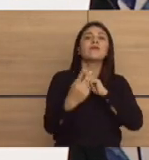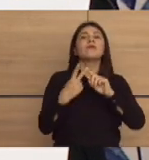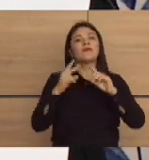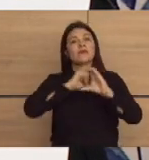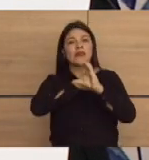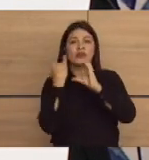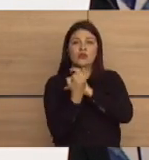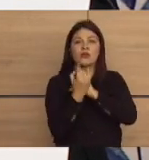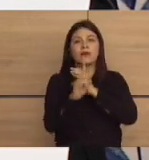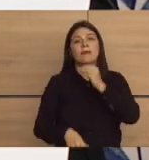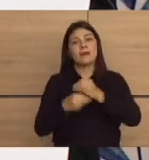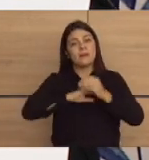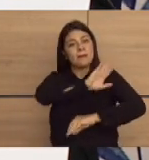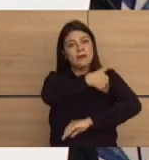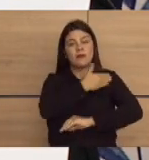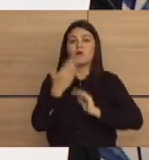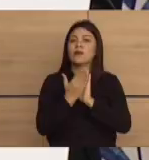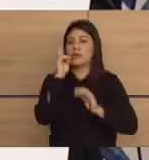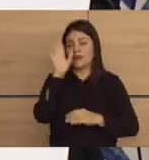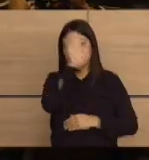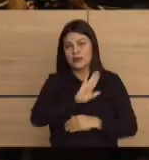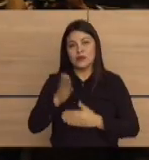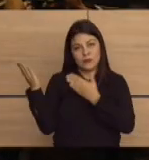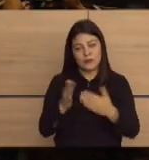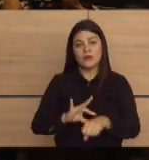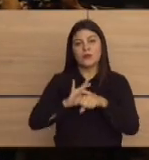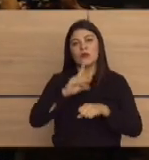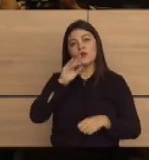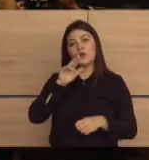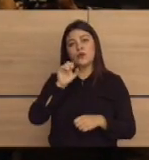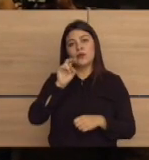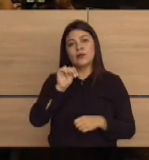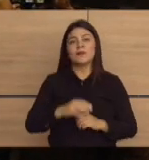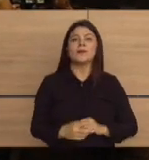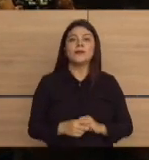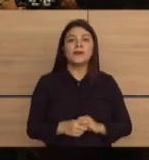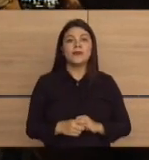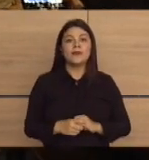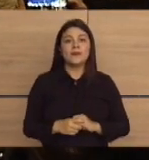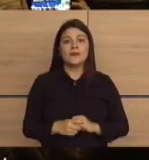Institucional y Ministerio de Educación Nacional. Doctor Eduardo Durán, adelante.